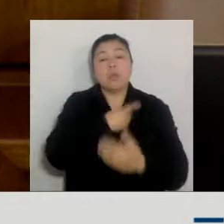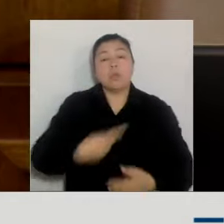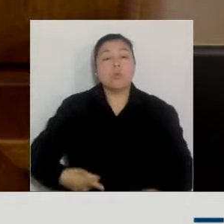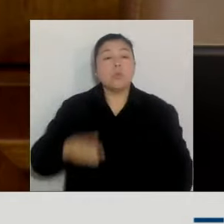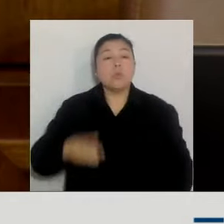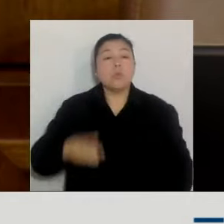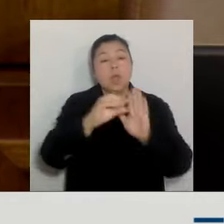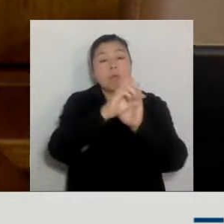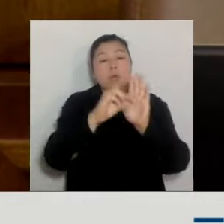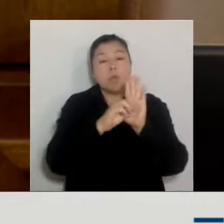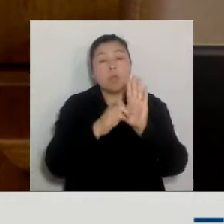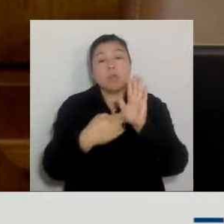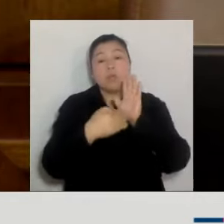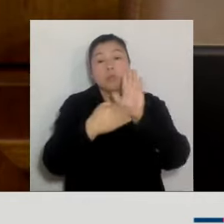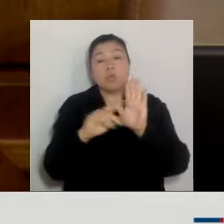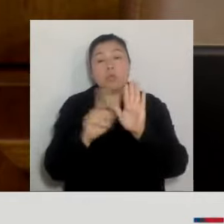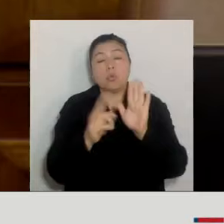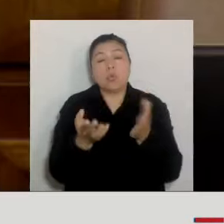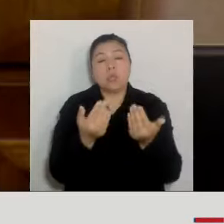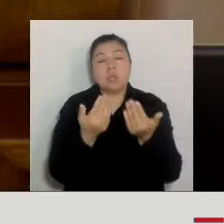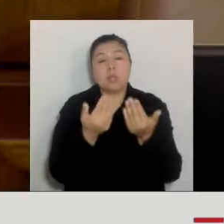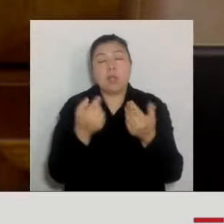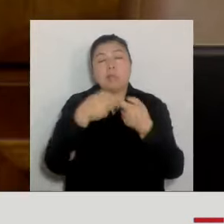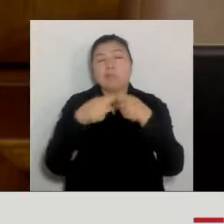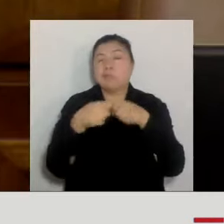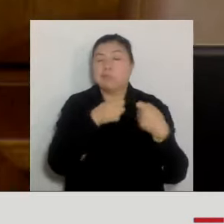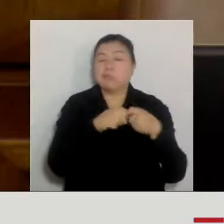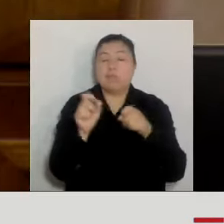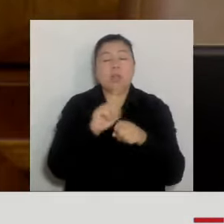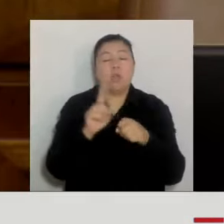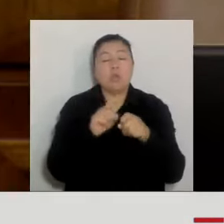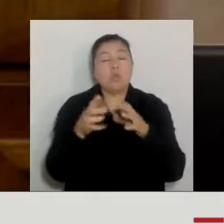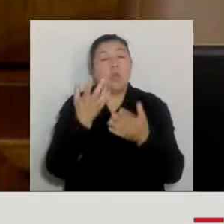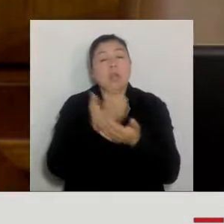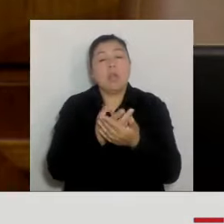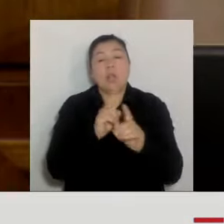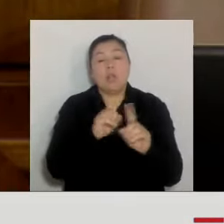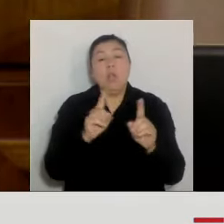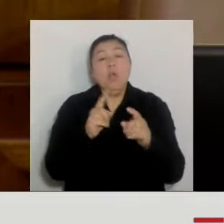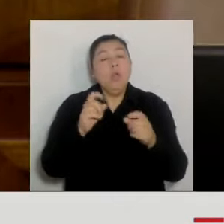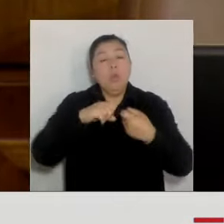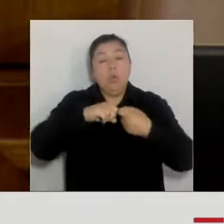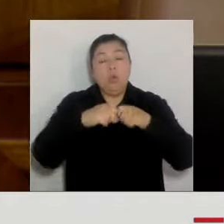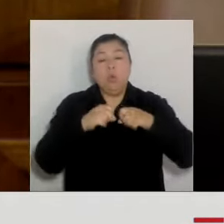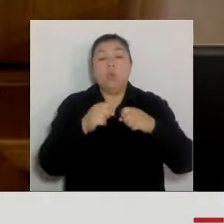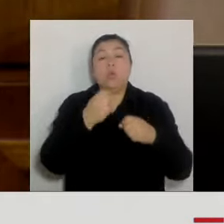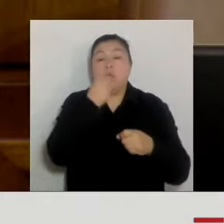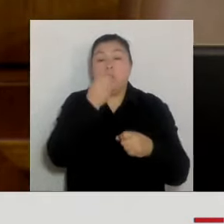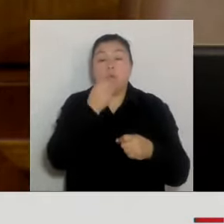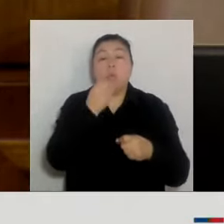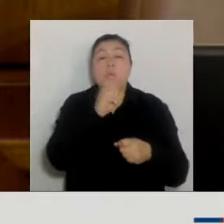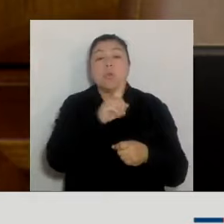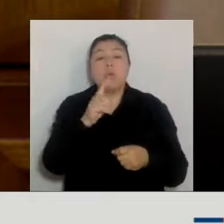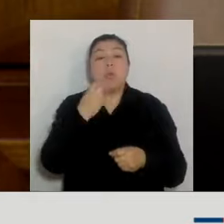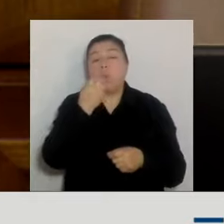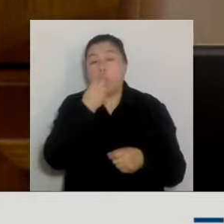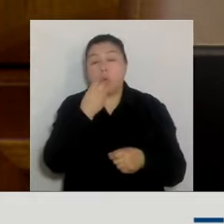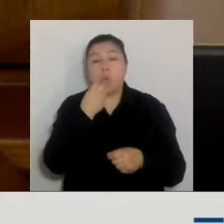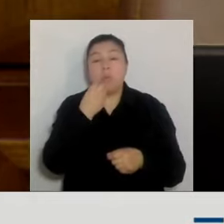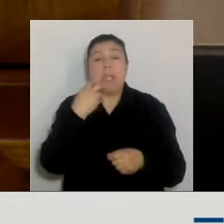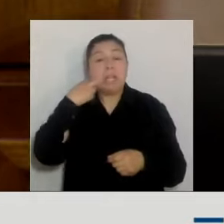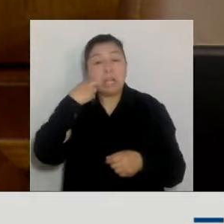presentando no es necesario que generemos polémicas de cosas que no existen no hay una guerra entre los que consumen carne y los que no consumen Carne no creemos